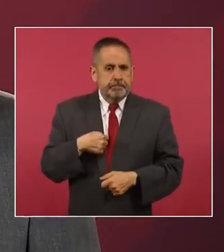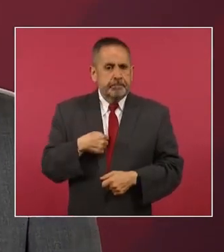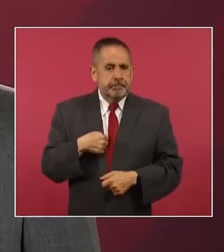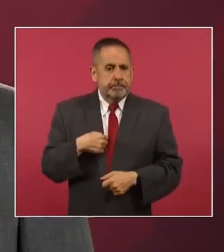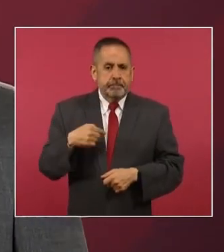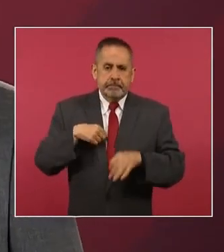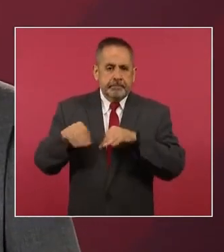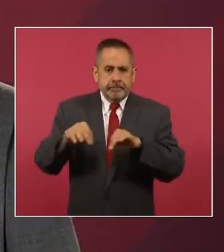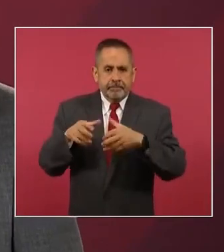Es mi trabajo, pero no de ahora,